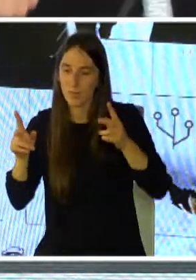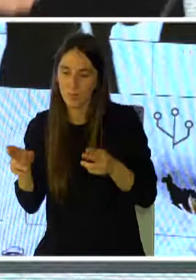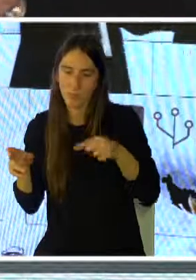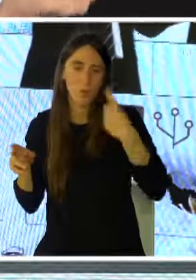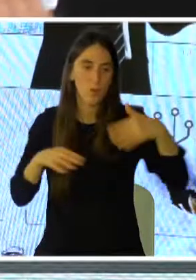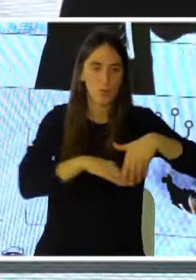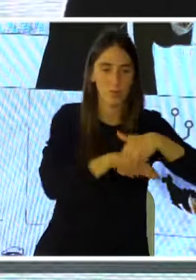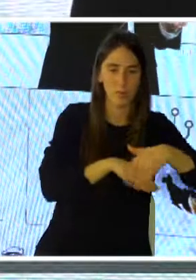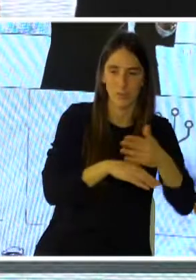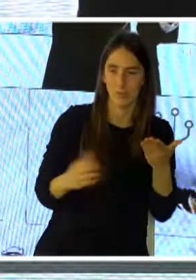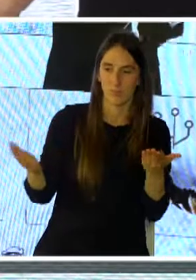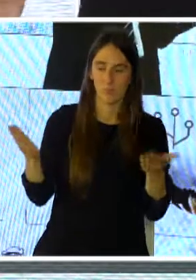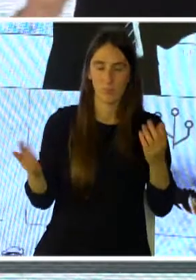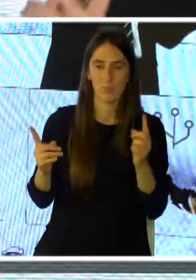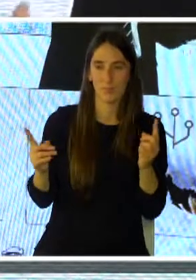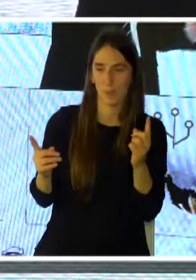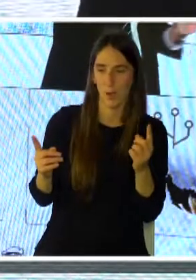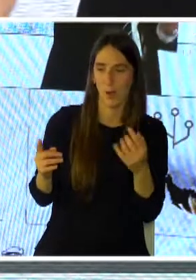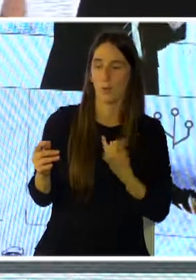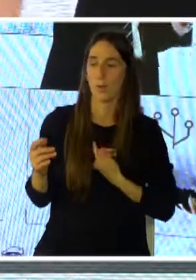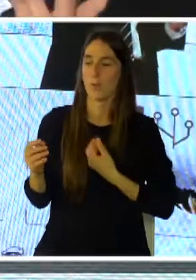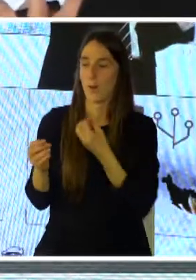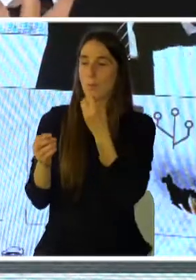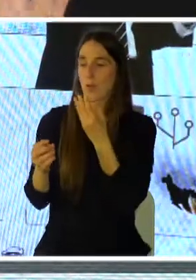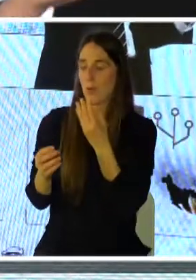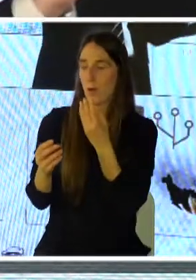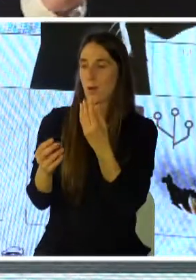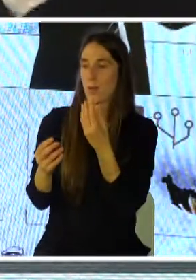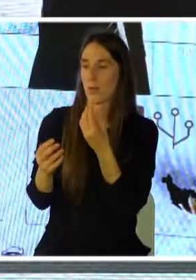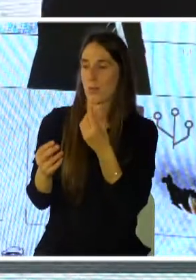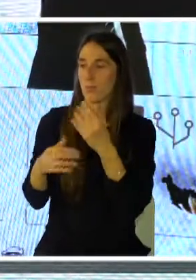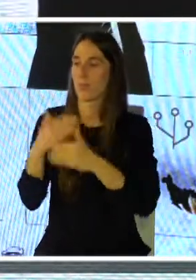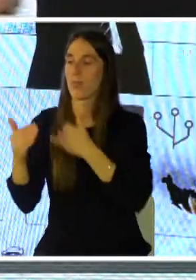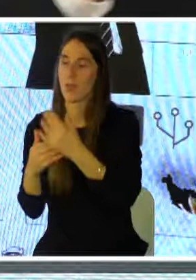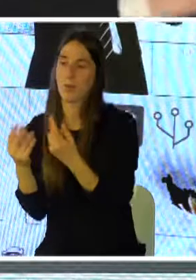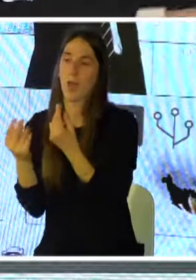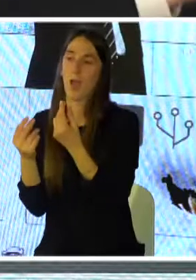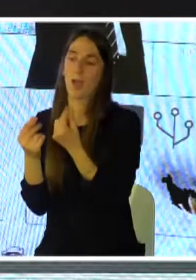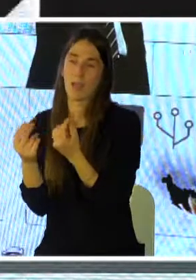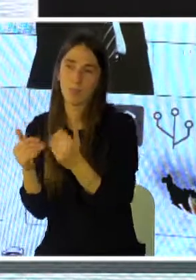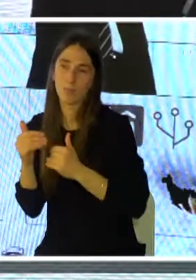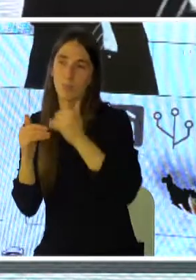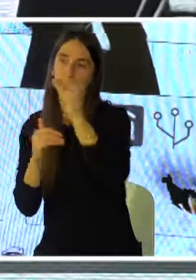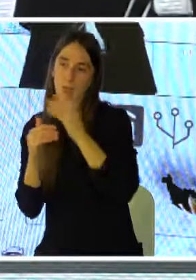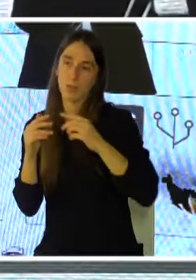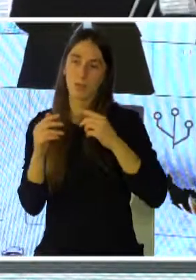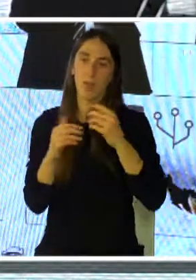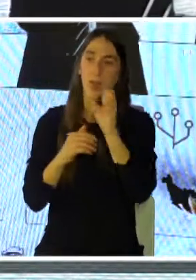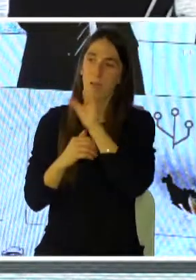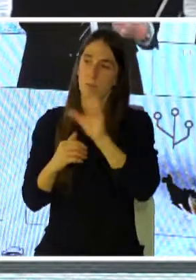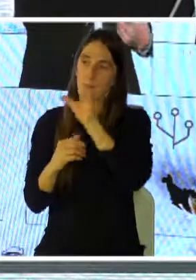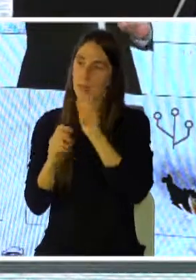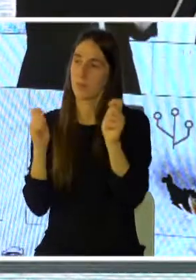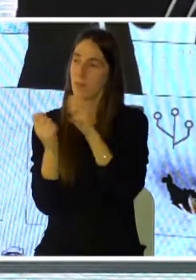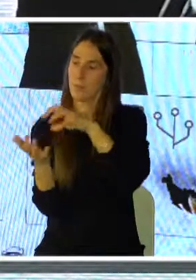ejemplo, uno tiene que ir viendo cuáles son las dinámicas del crecimiento económico, dónde se están dando. Hay empresas que se están relocalizando,